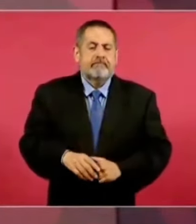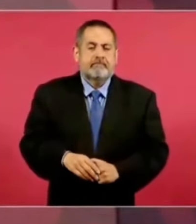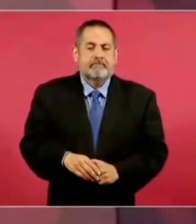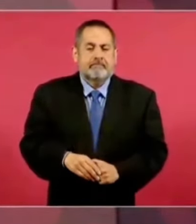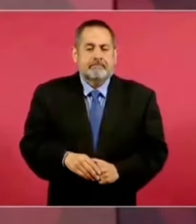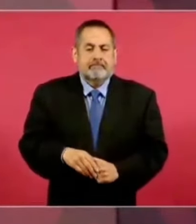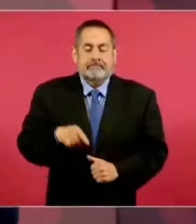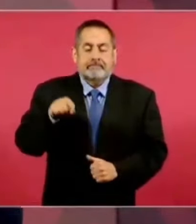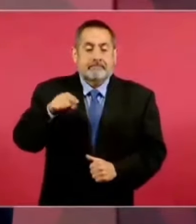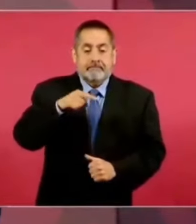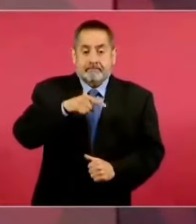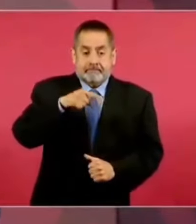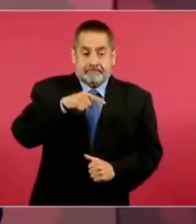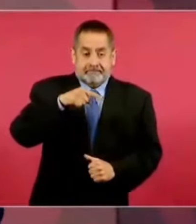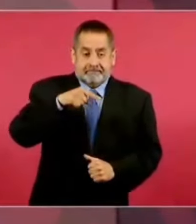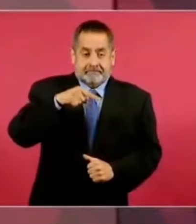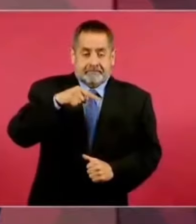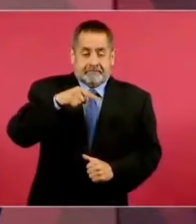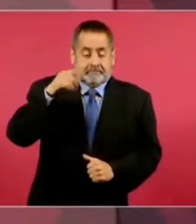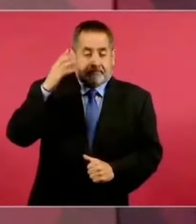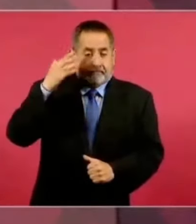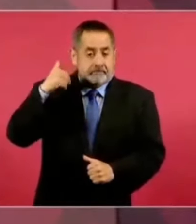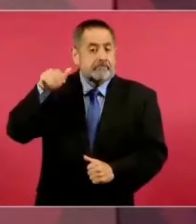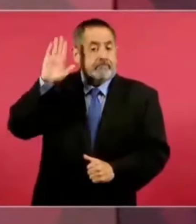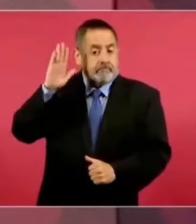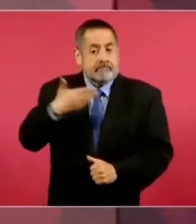cuando él estuvo de presidente,